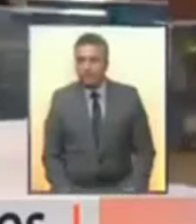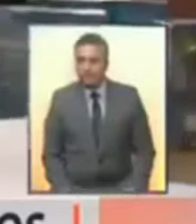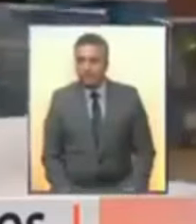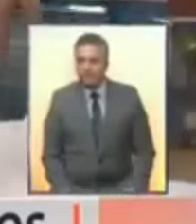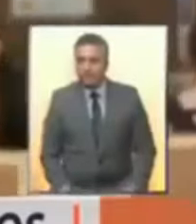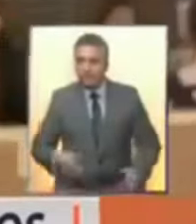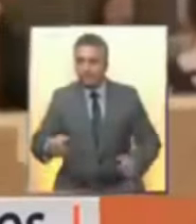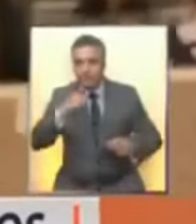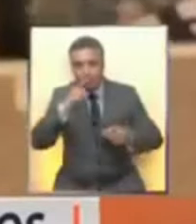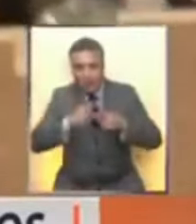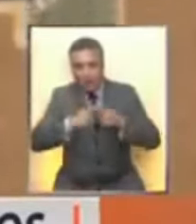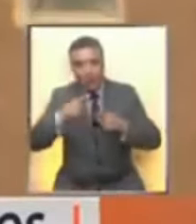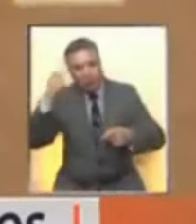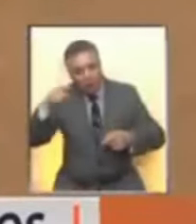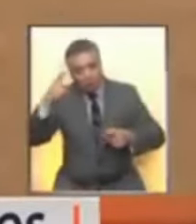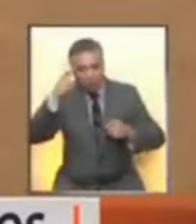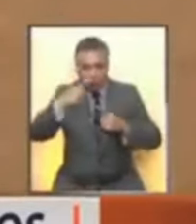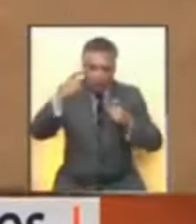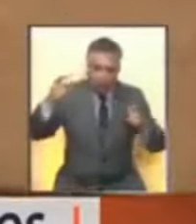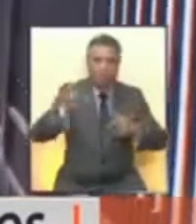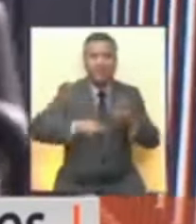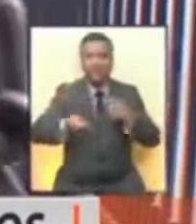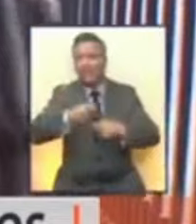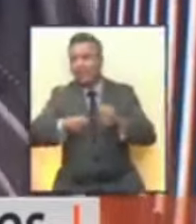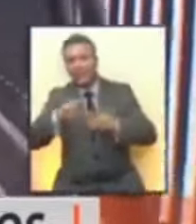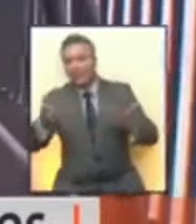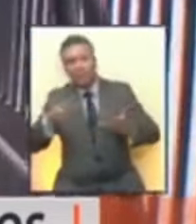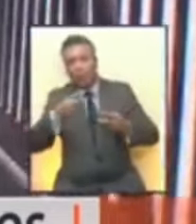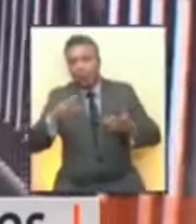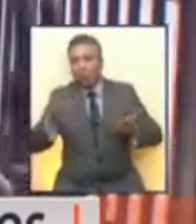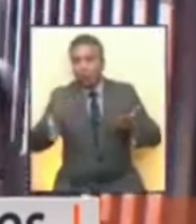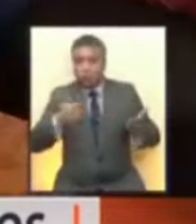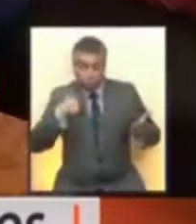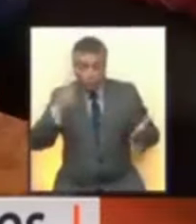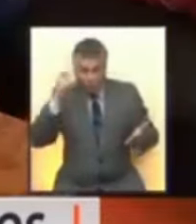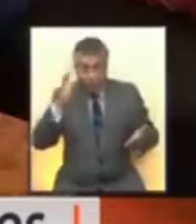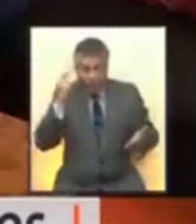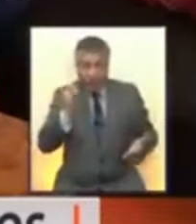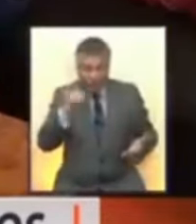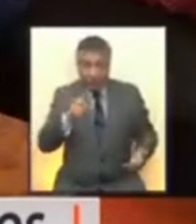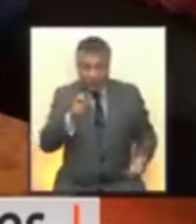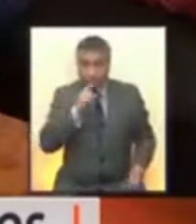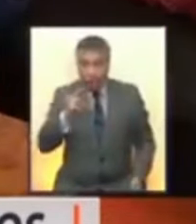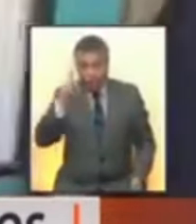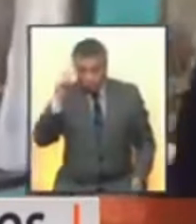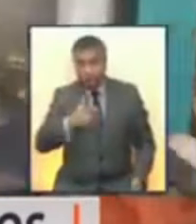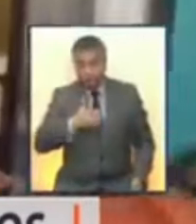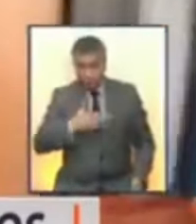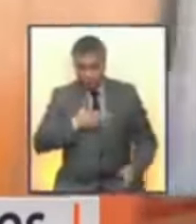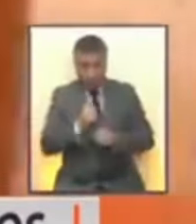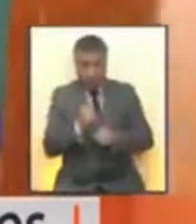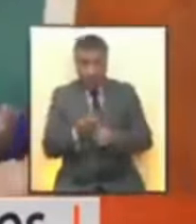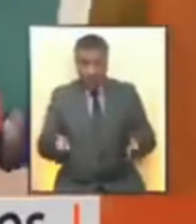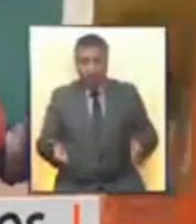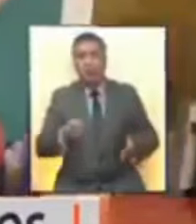Los llaman locos, soñadores, vendehumos, pero en verdad son... Pero yo soy inventora, eso es lo que me dedico. Son inventores y sabe,